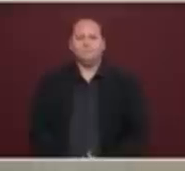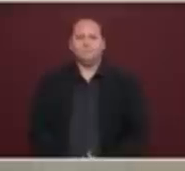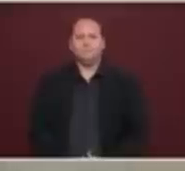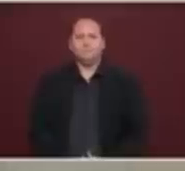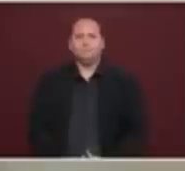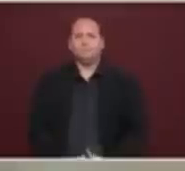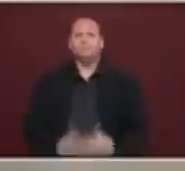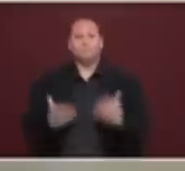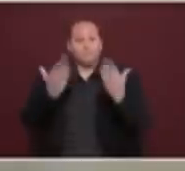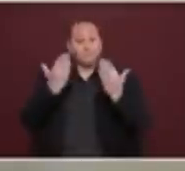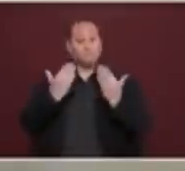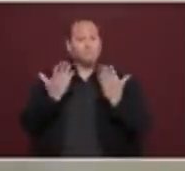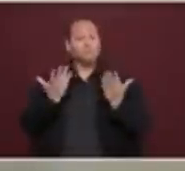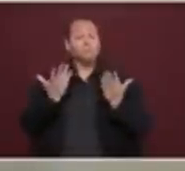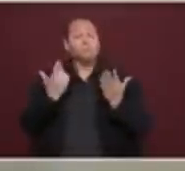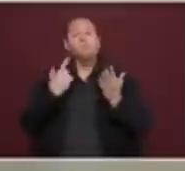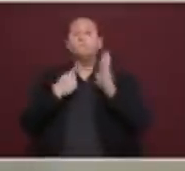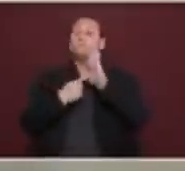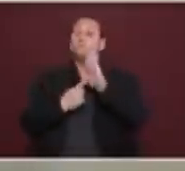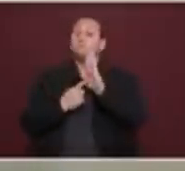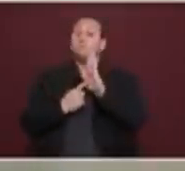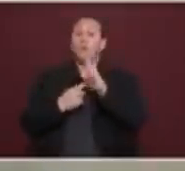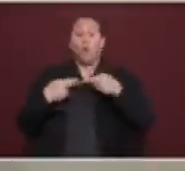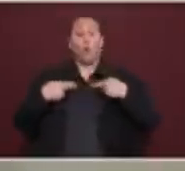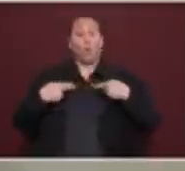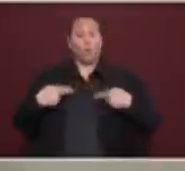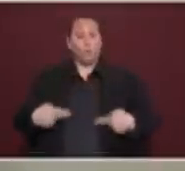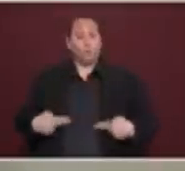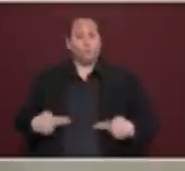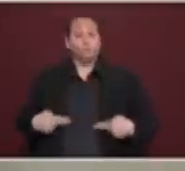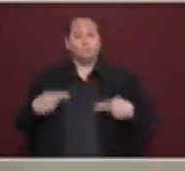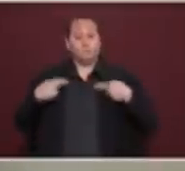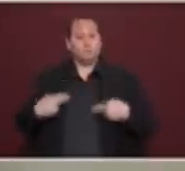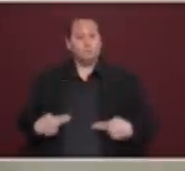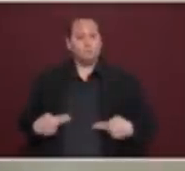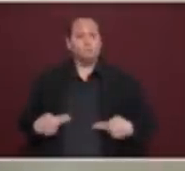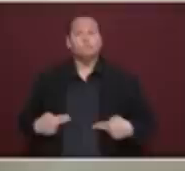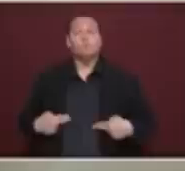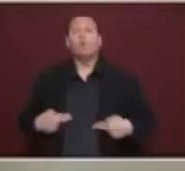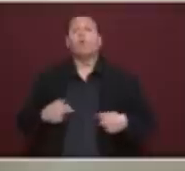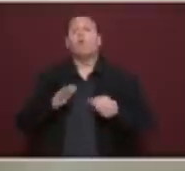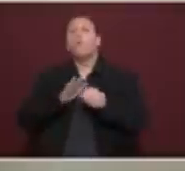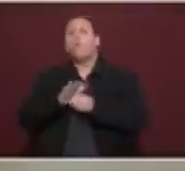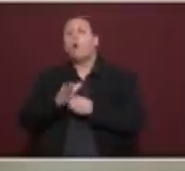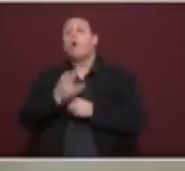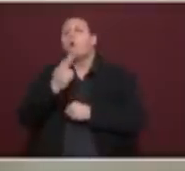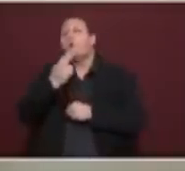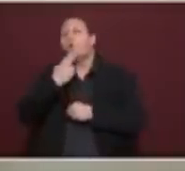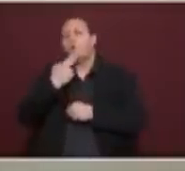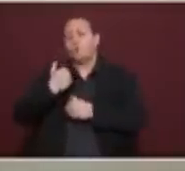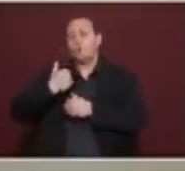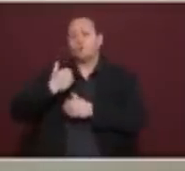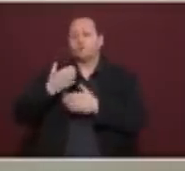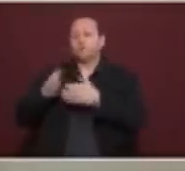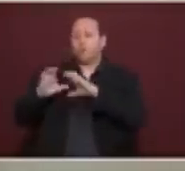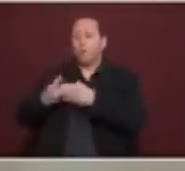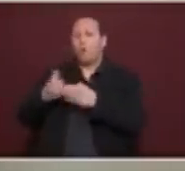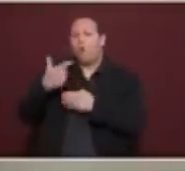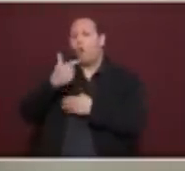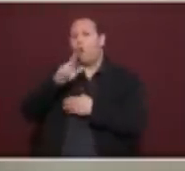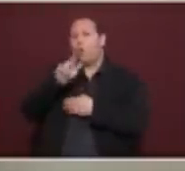vamos a presentarles los uniformes que serán empleados por la guardia nacional